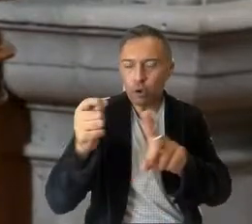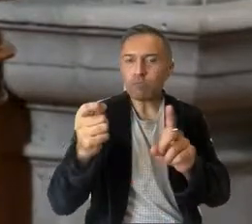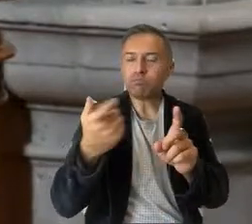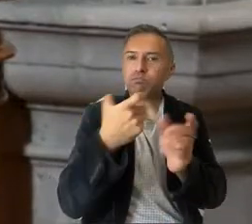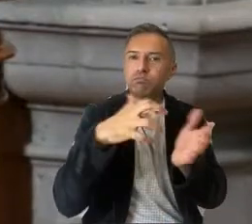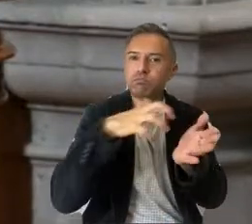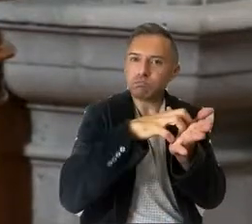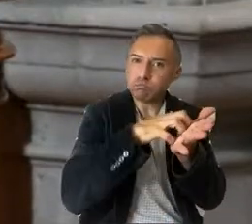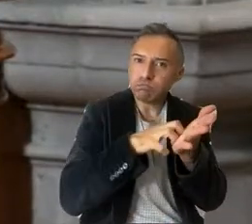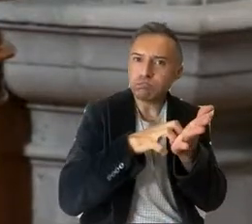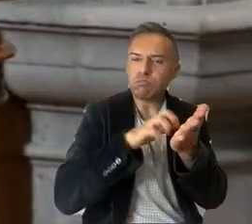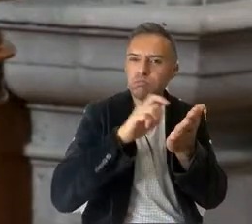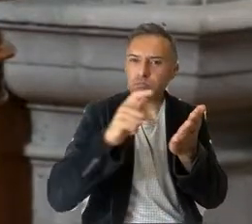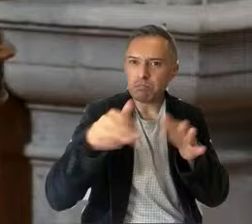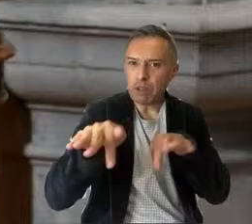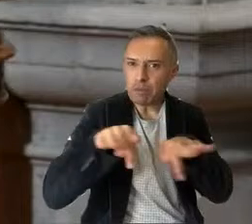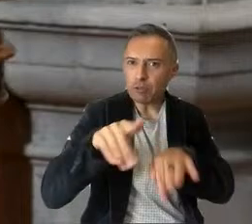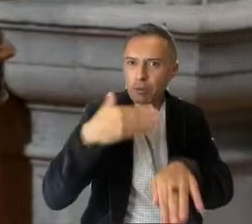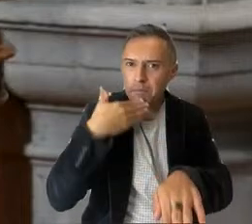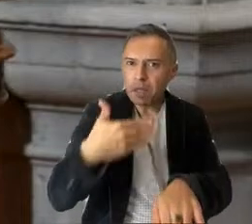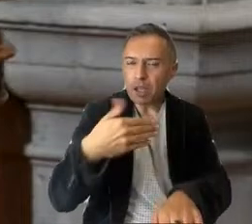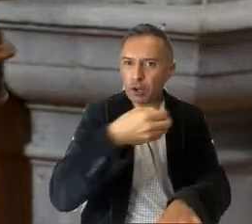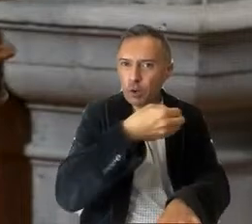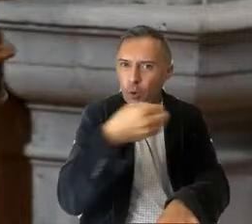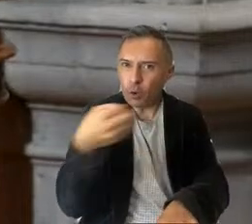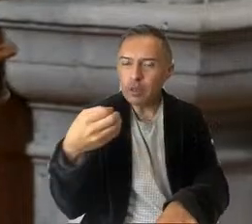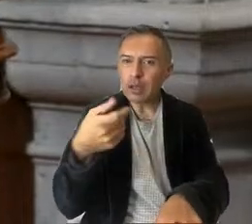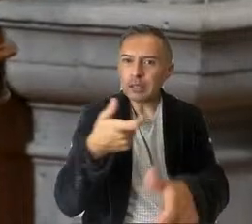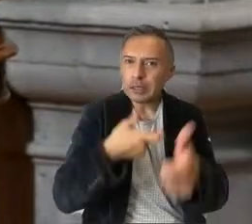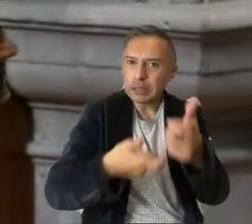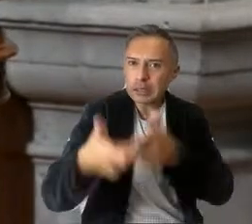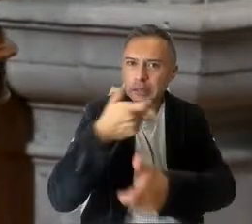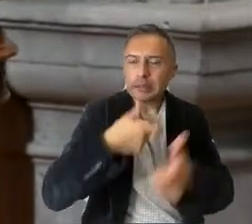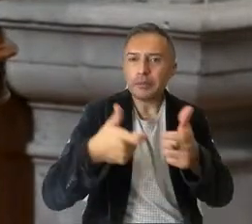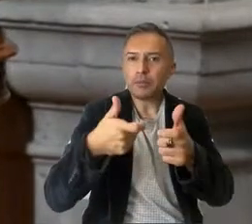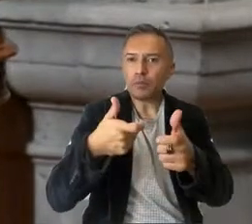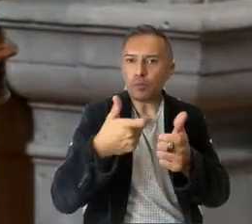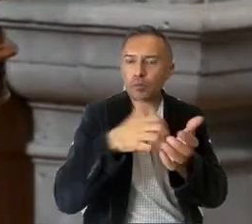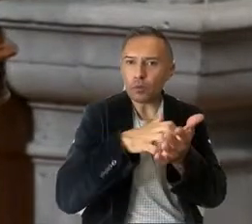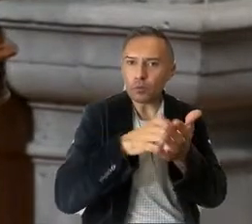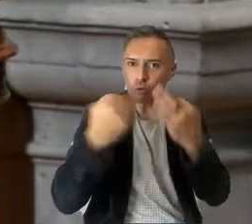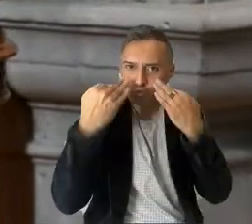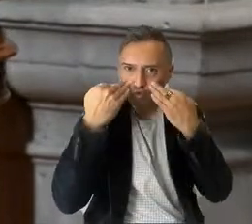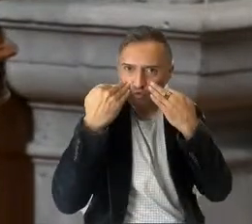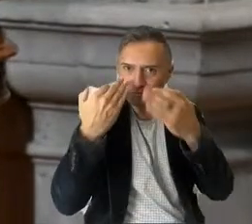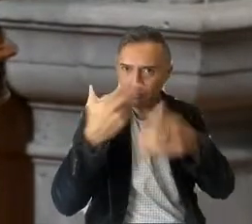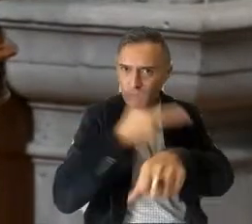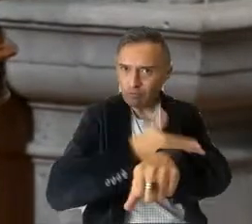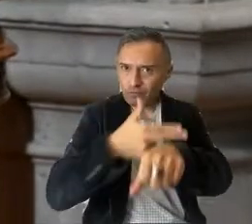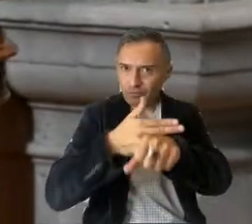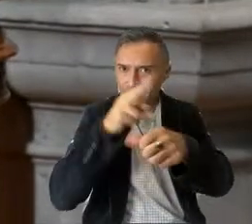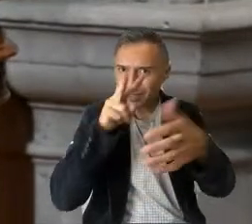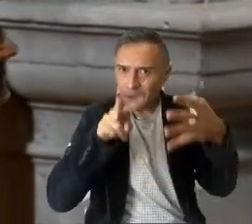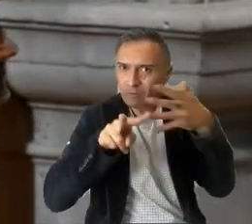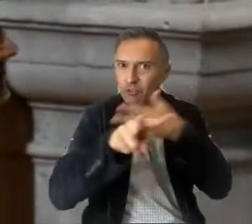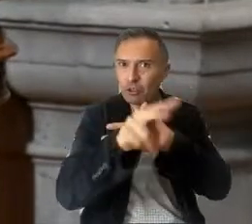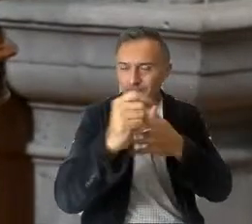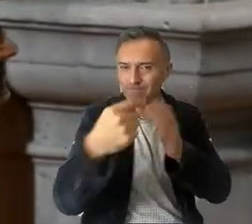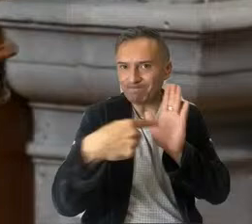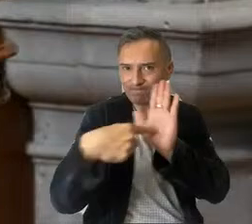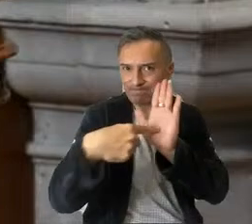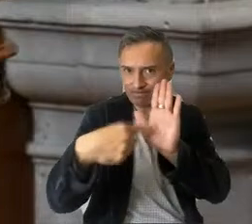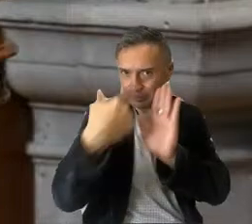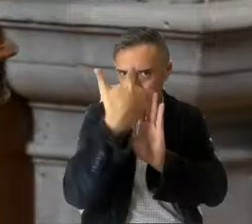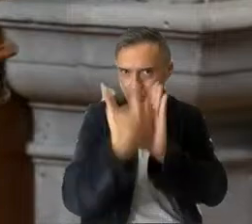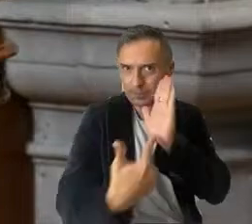legalidad, eficacia, eficiencia, economía, racionalidad, transparencia y rendición de cuentas. Con base